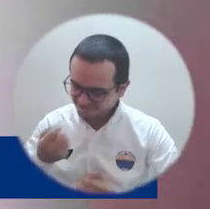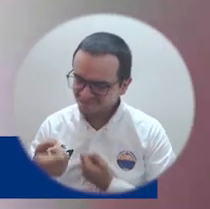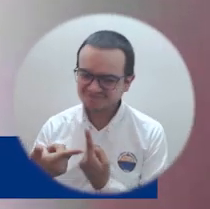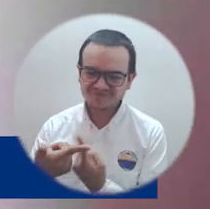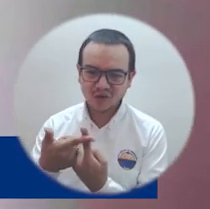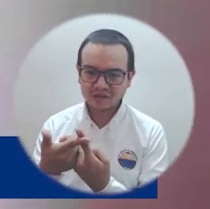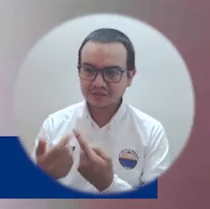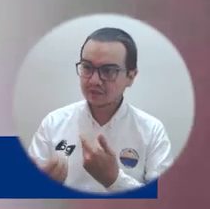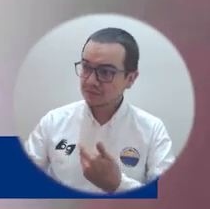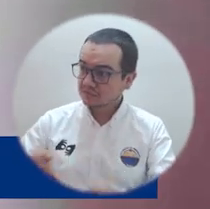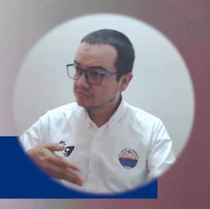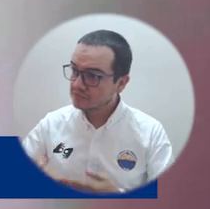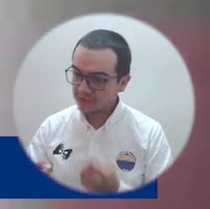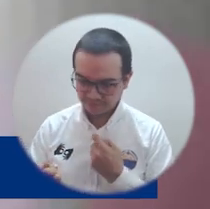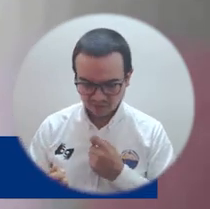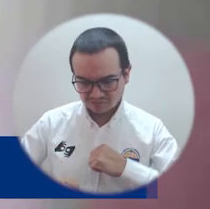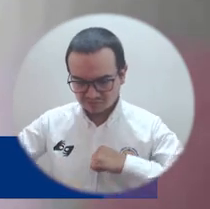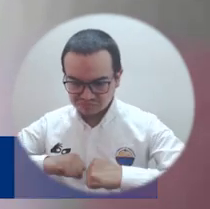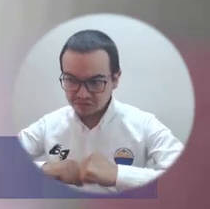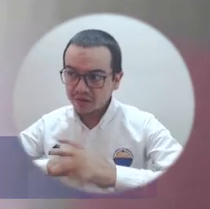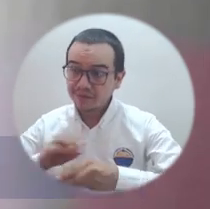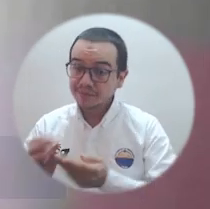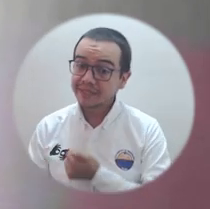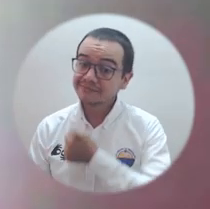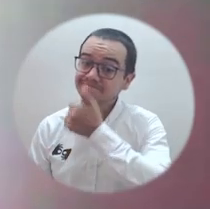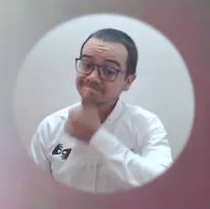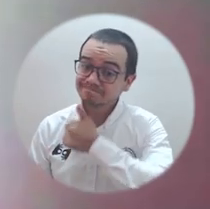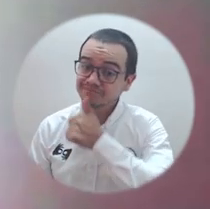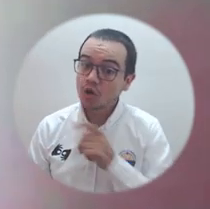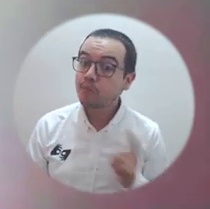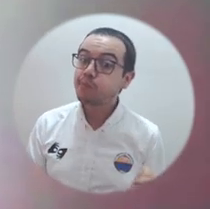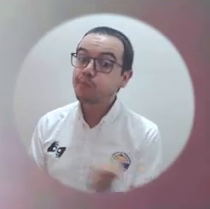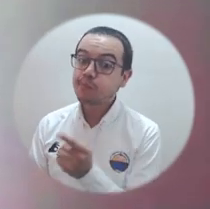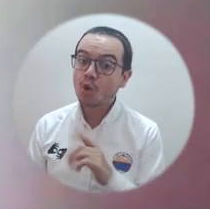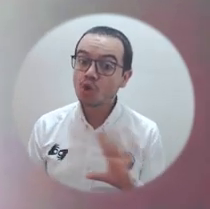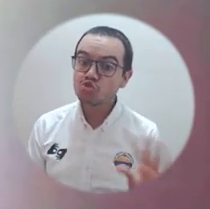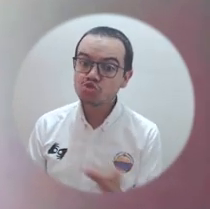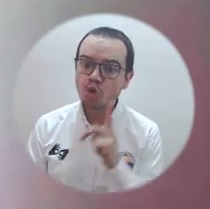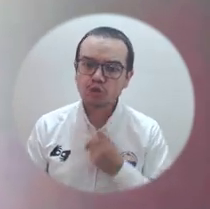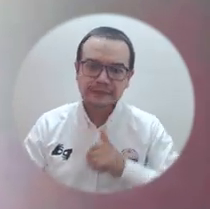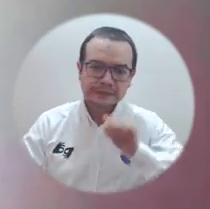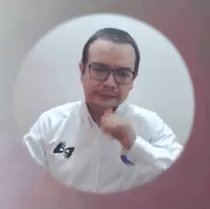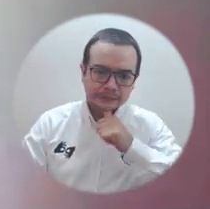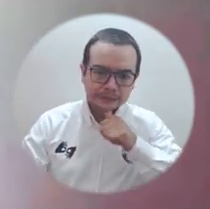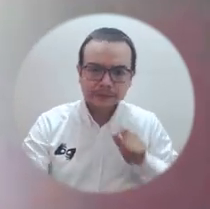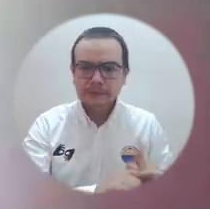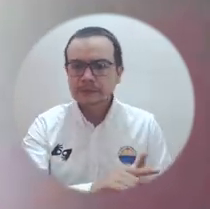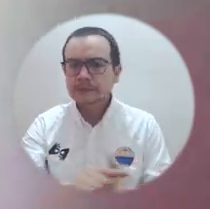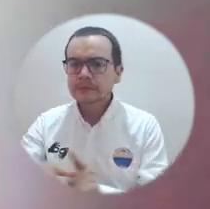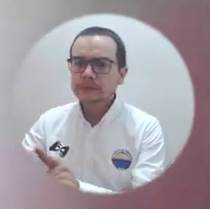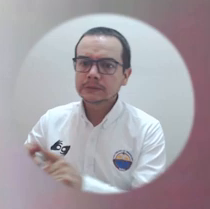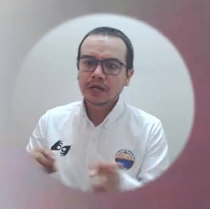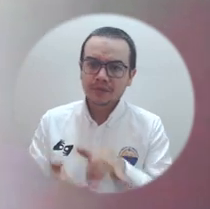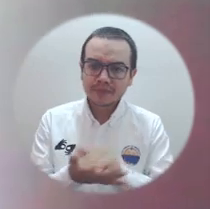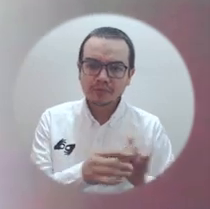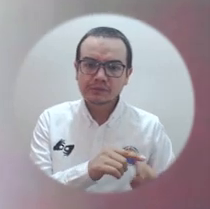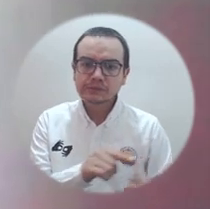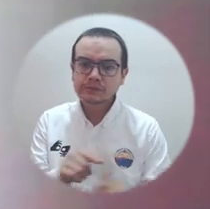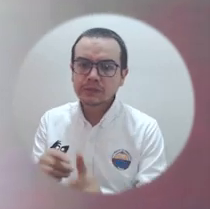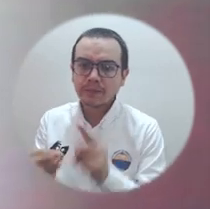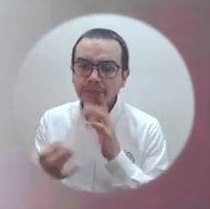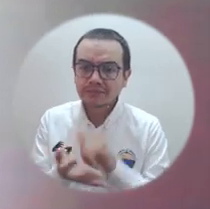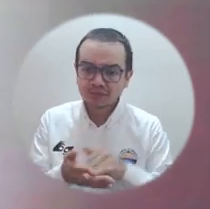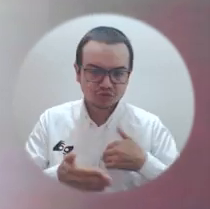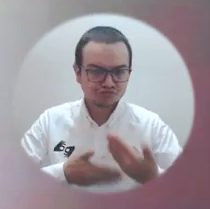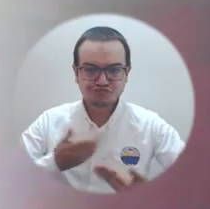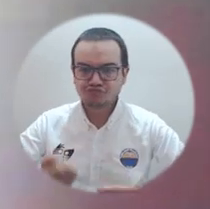la situación, trabajar de la mejor manera y tener paciencia. Todo el mundo está sufriendo, todo el mundo está llevando procesos diferentes para